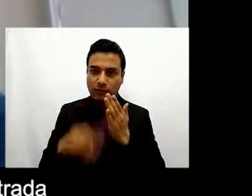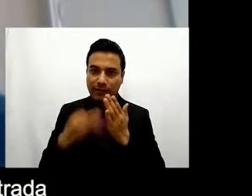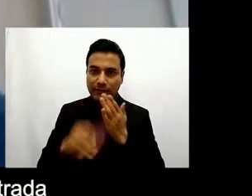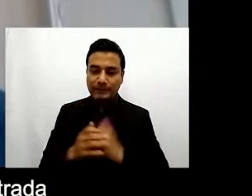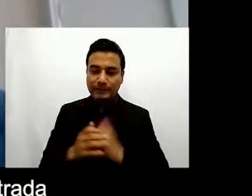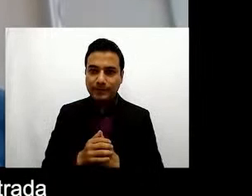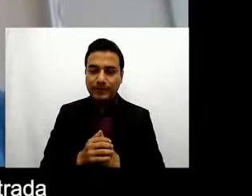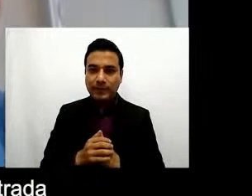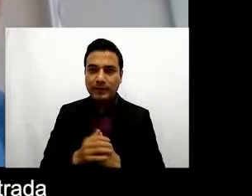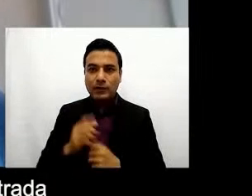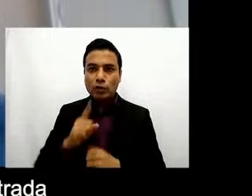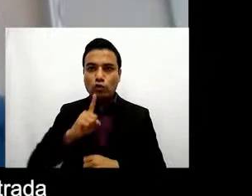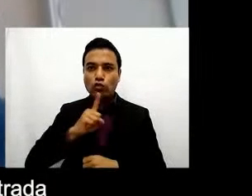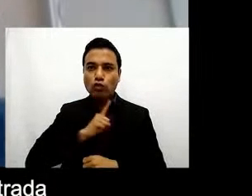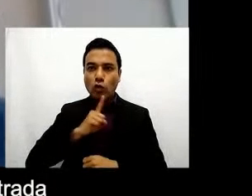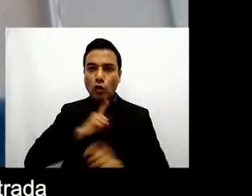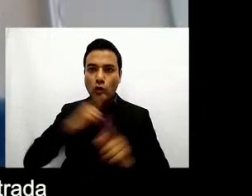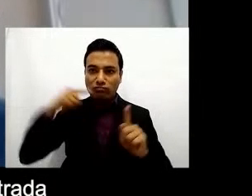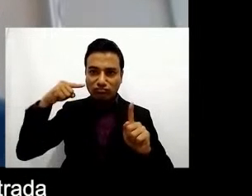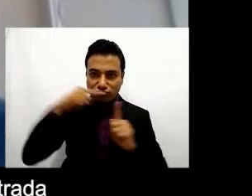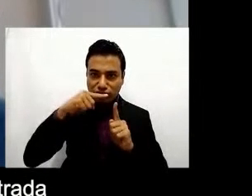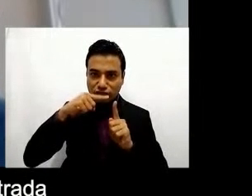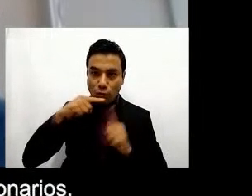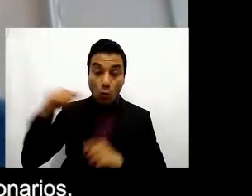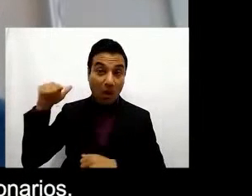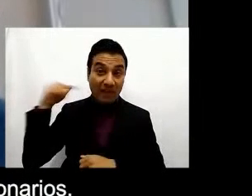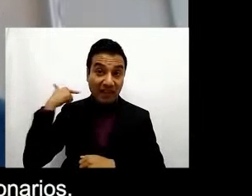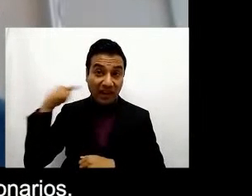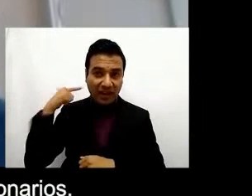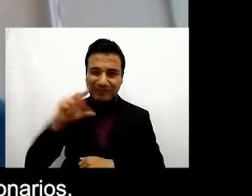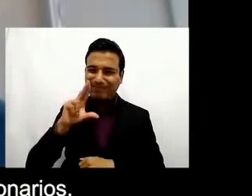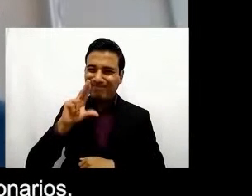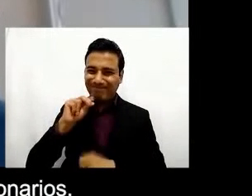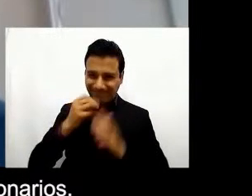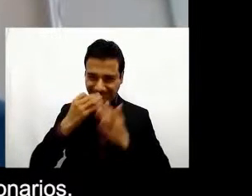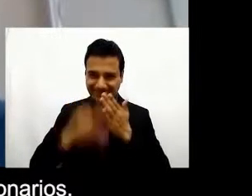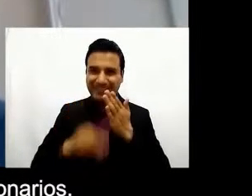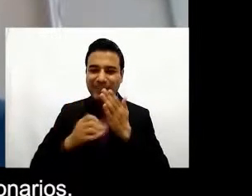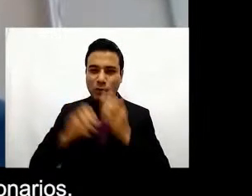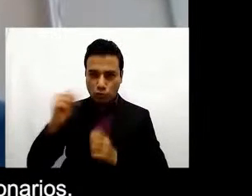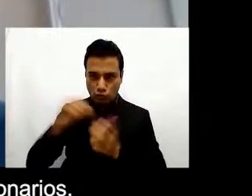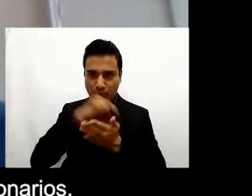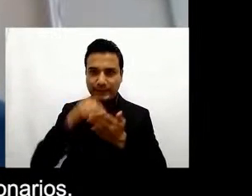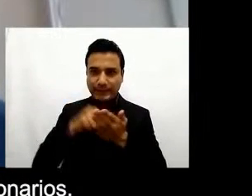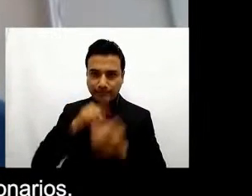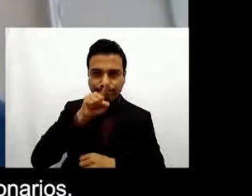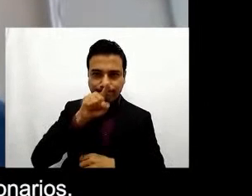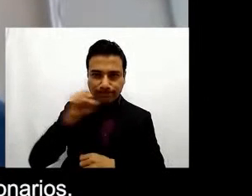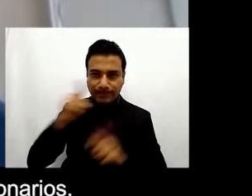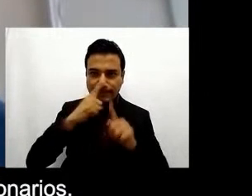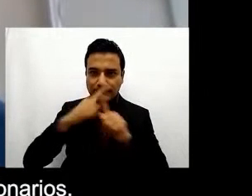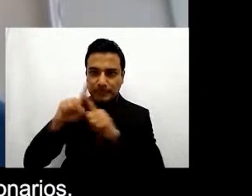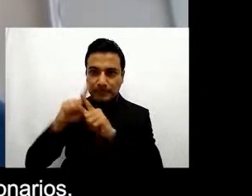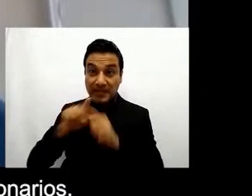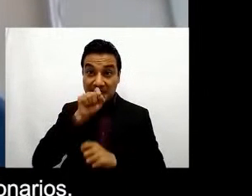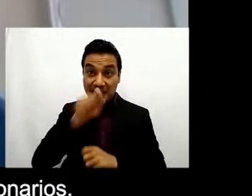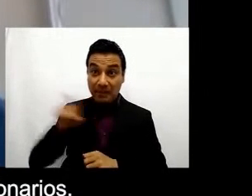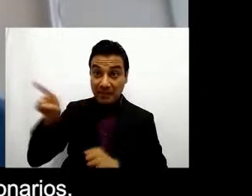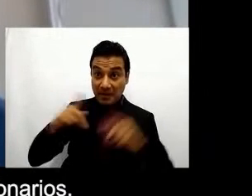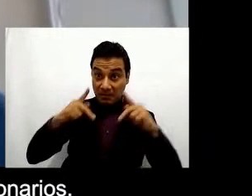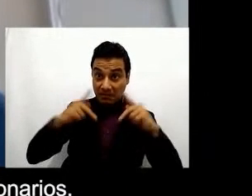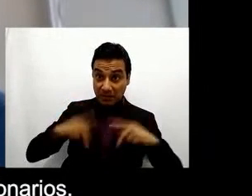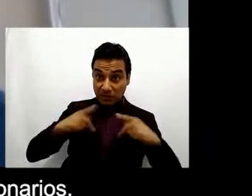centrada en la capital del estado y muy centrada un poco en lo que se les va ocurriendo a los funcionarios.